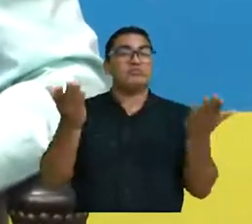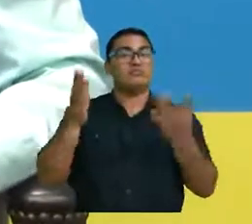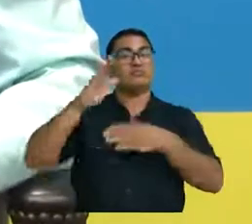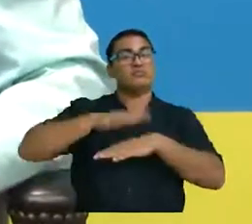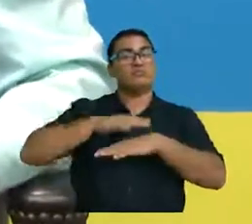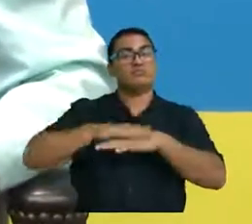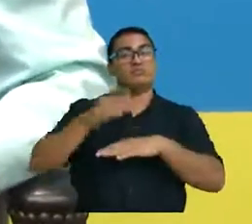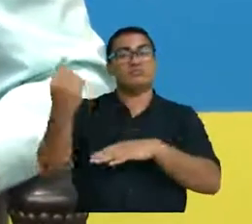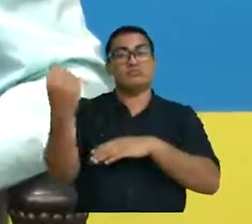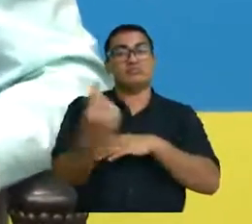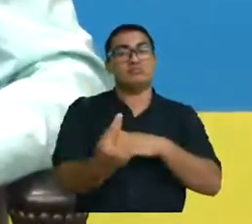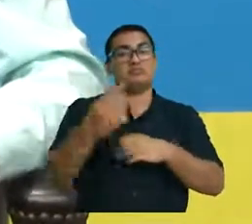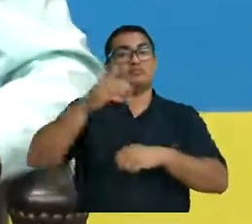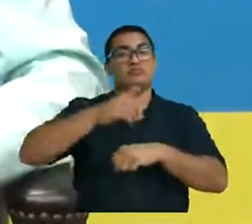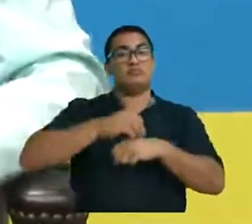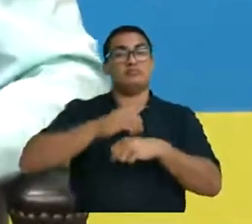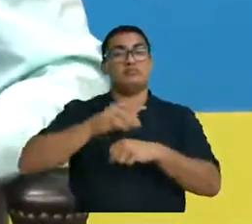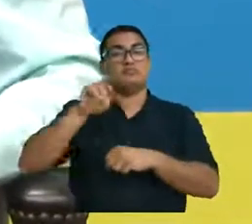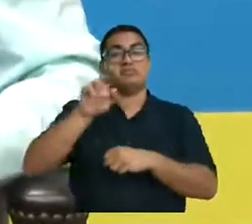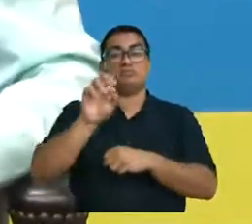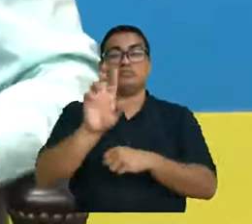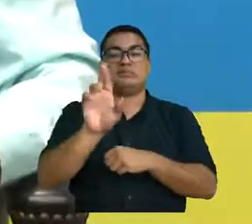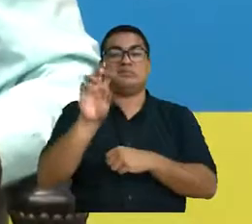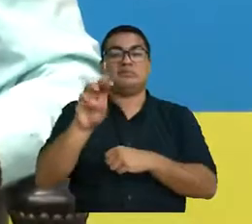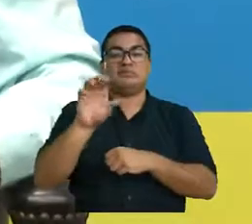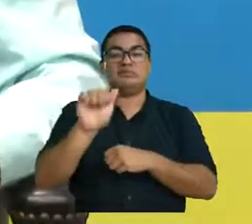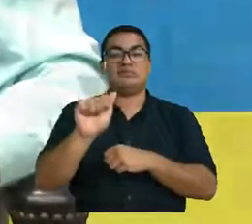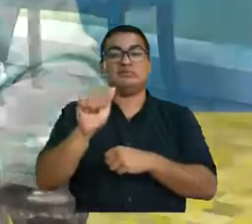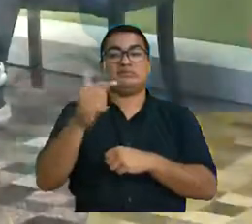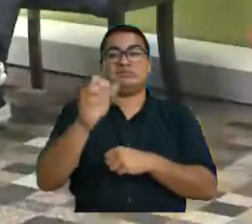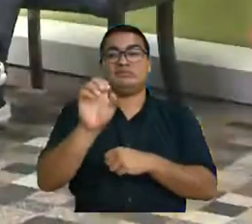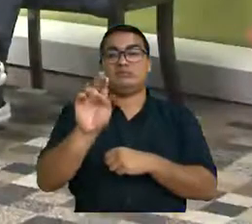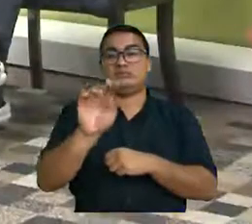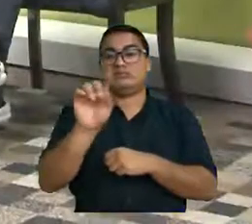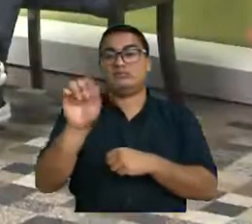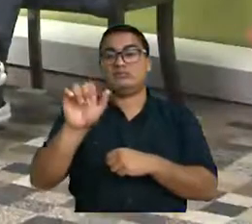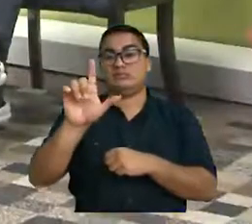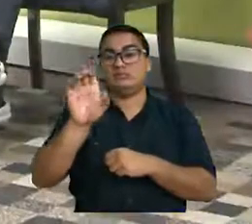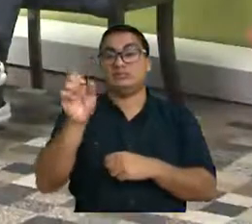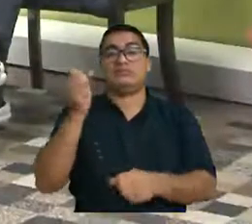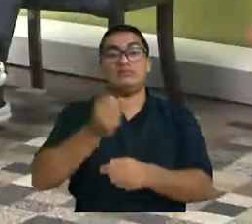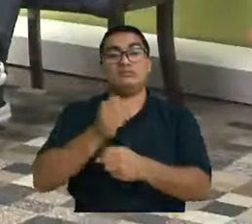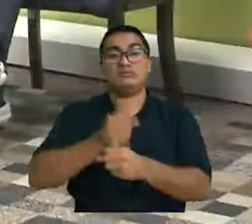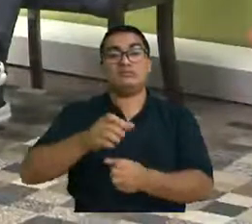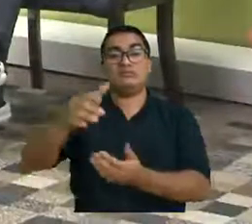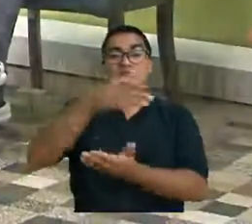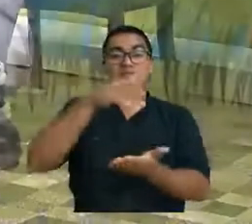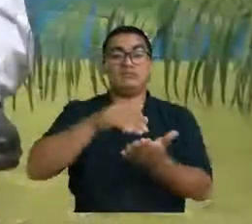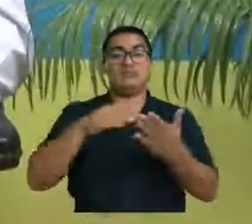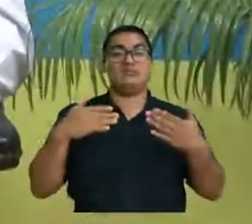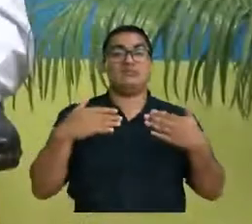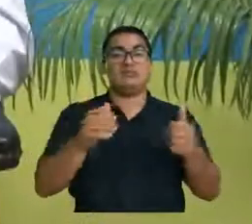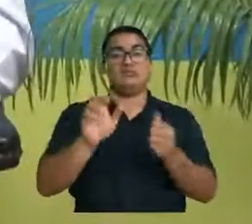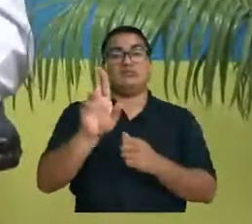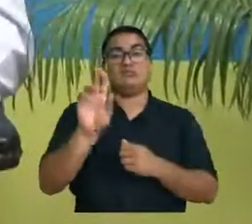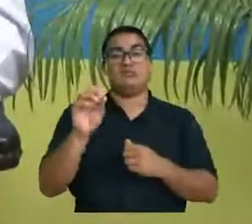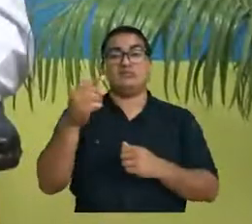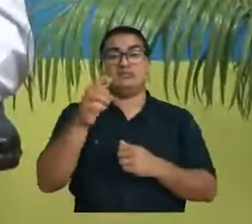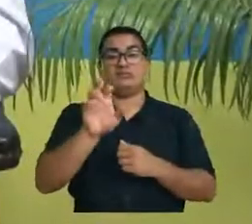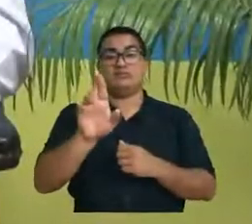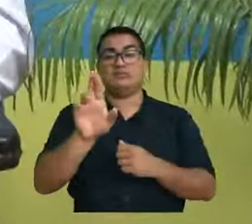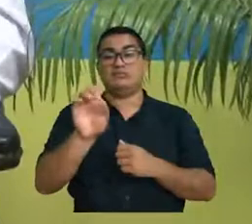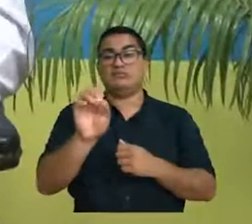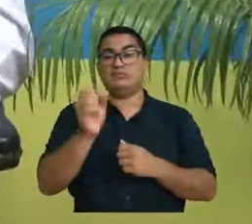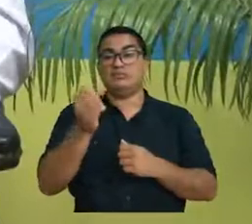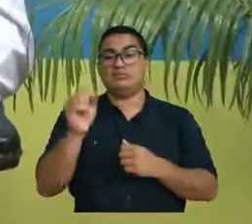doctora Norma González, quien es parte del equipo médico del Centro de Salud Roger Osorio, ubicado en el